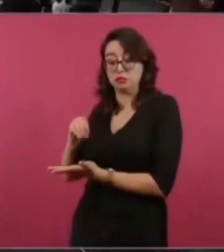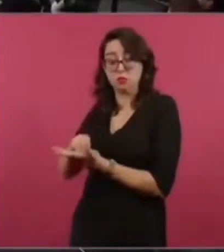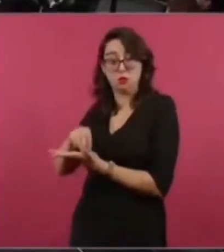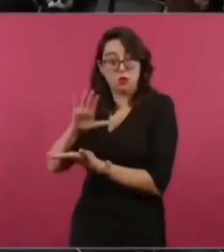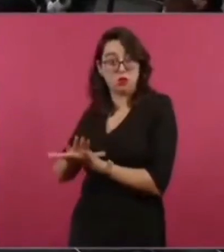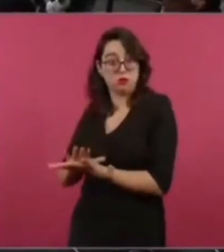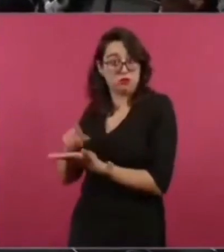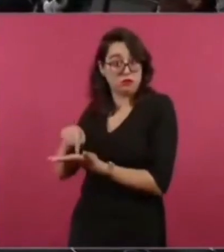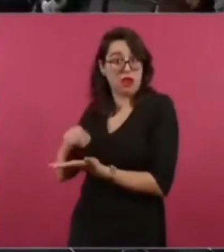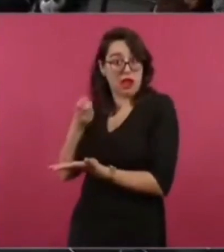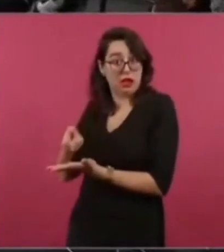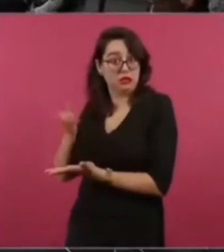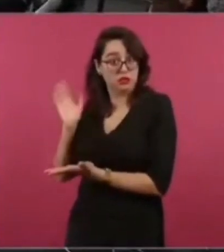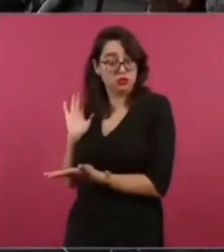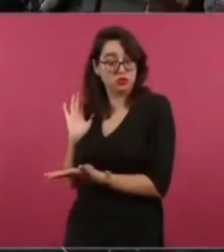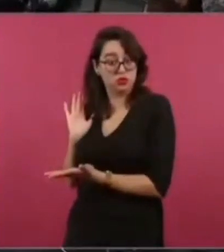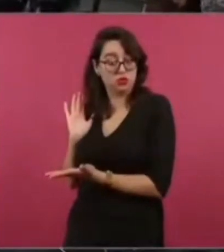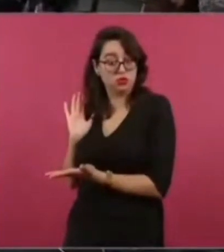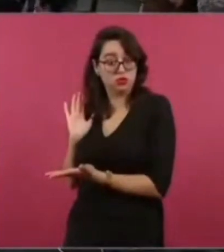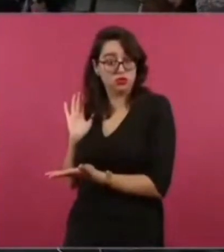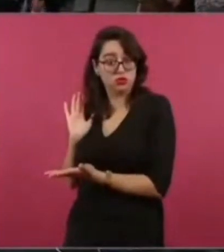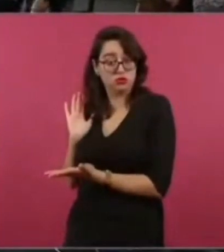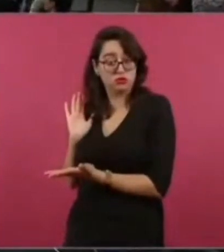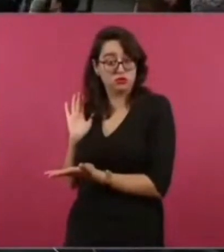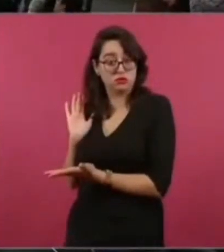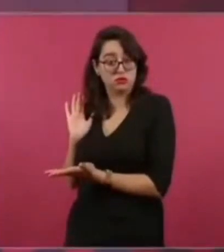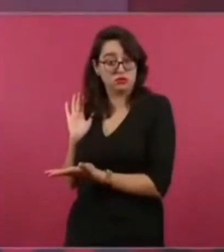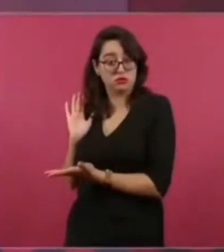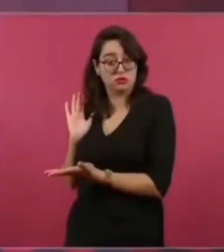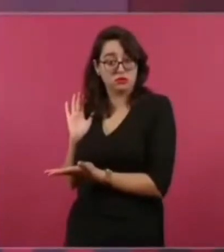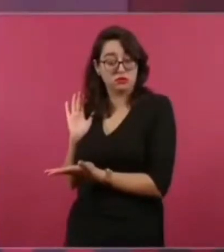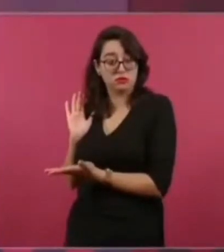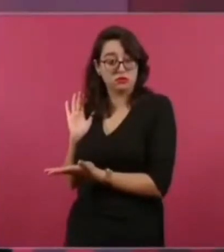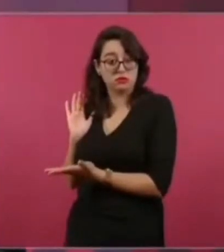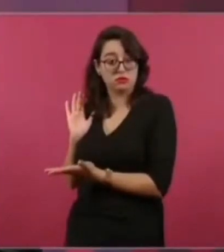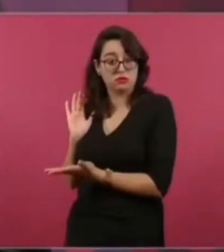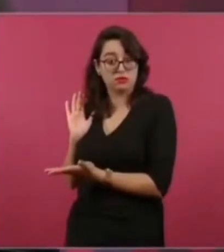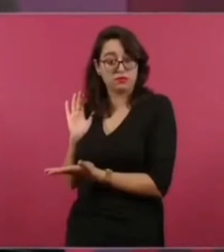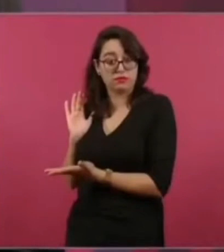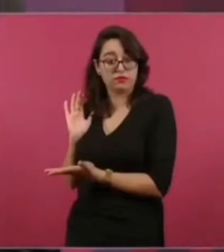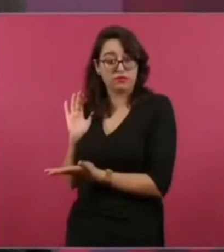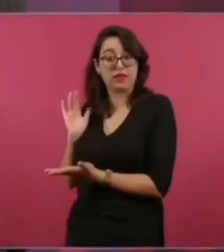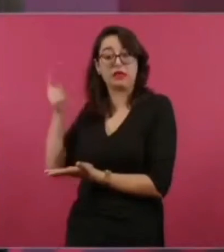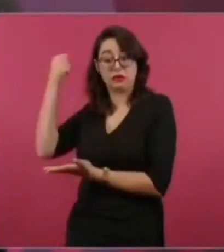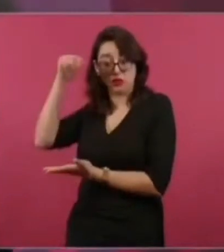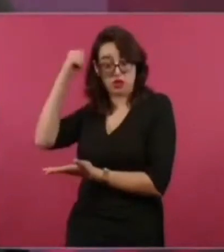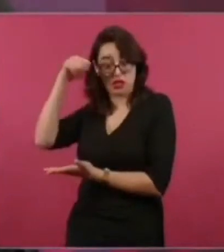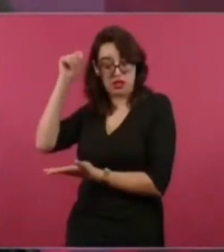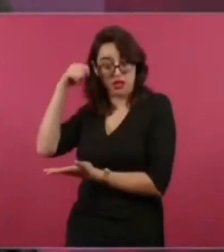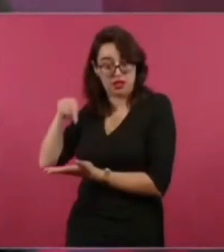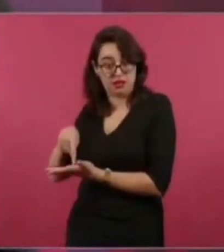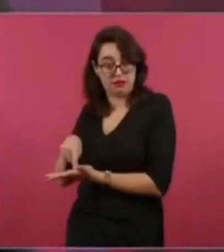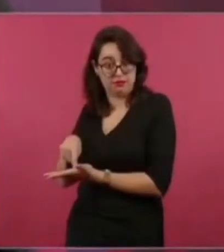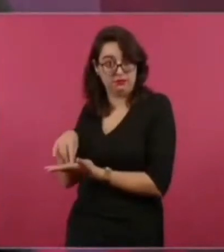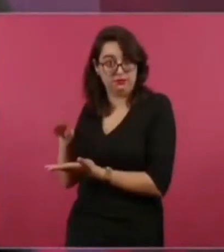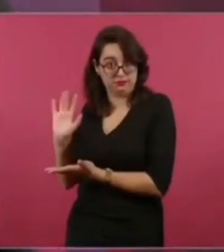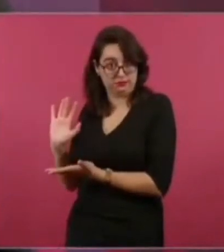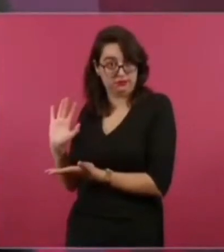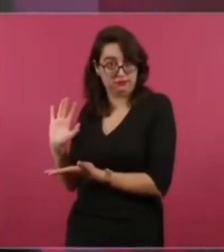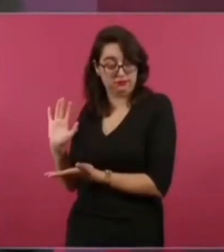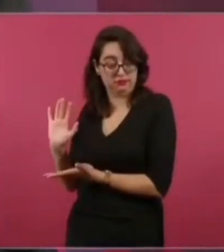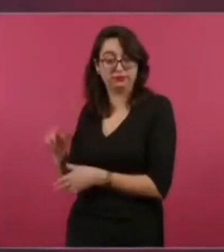comunismo. Pero más, ¿qué entenderán por comunismo? O sea, porque,